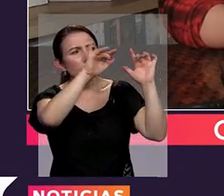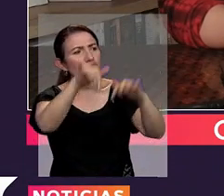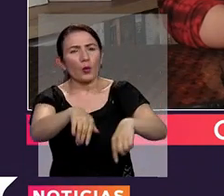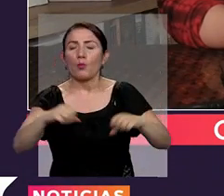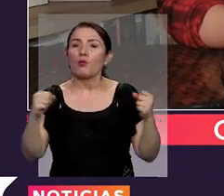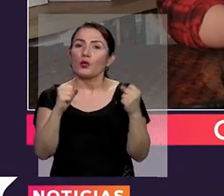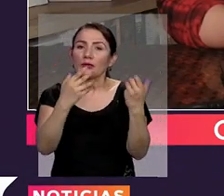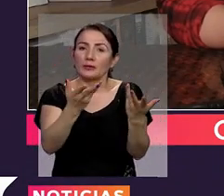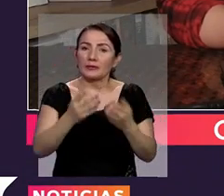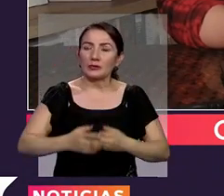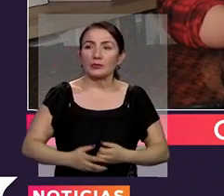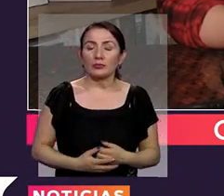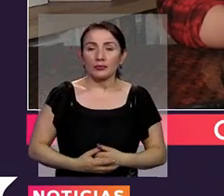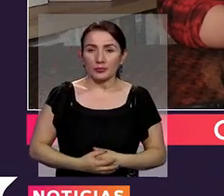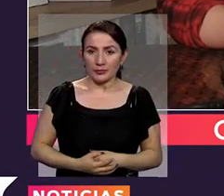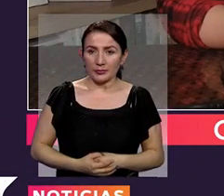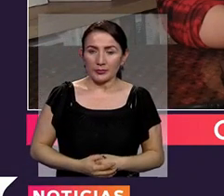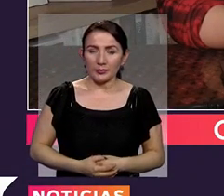Bogotá?